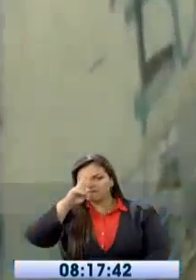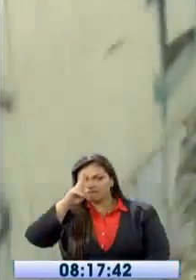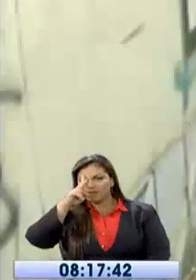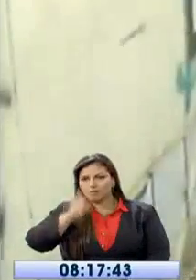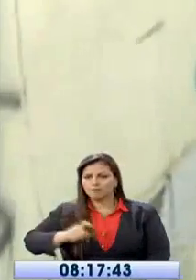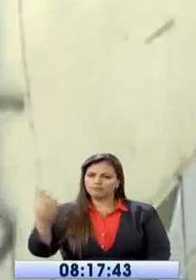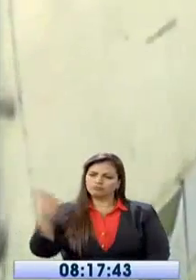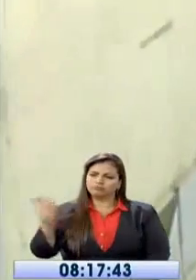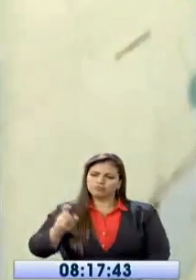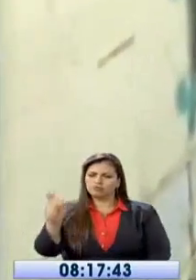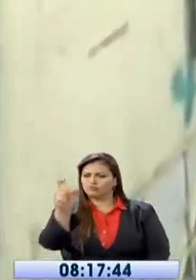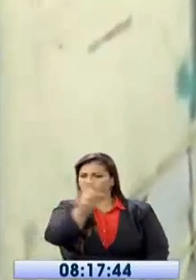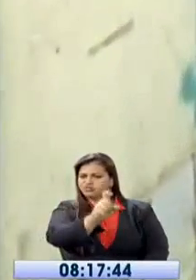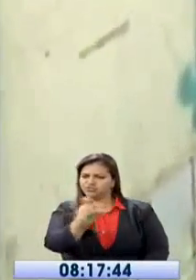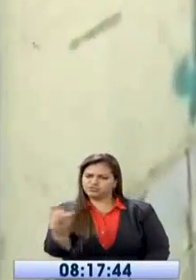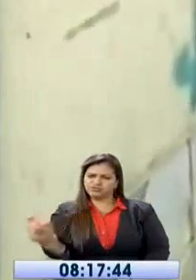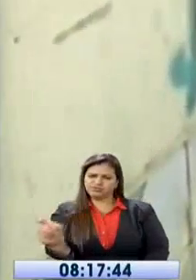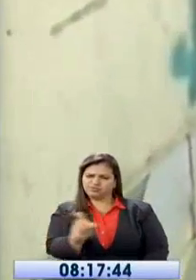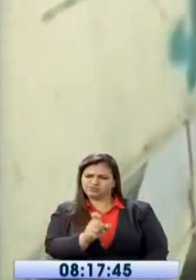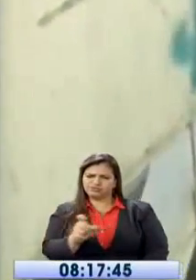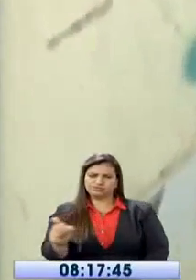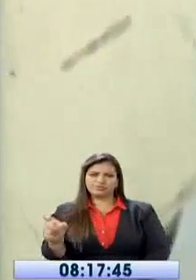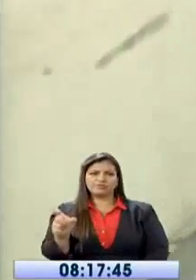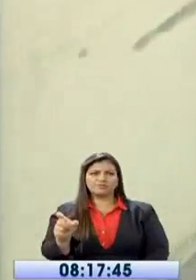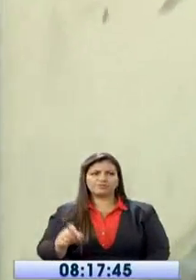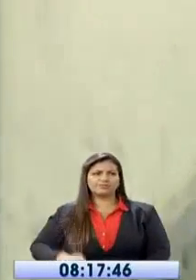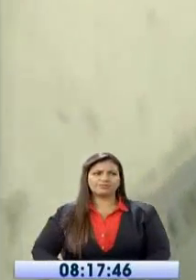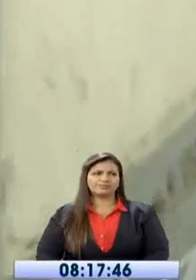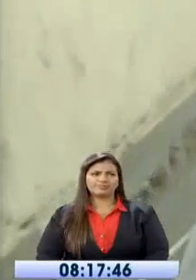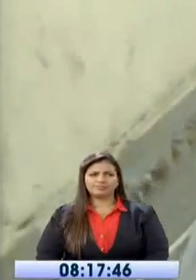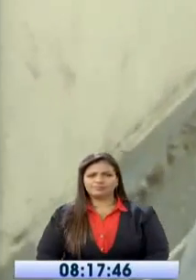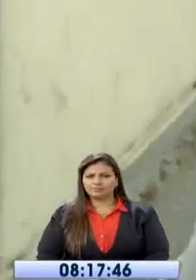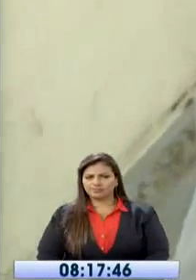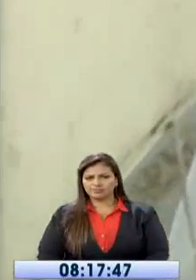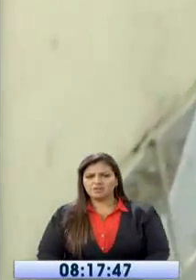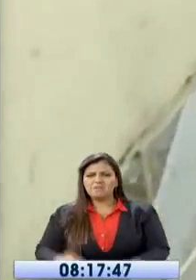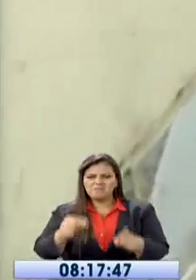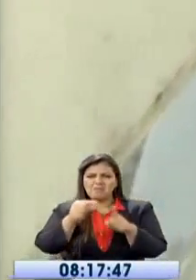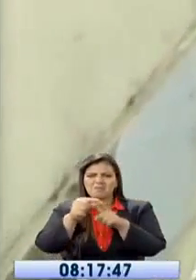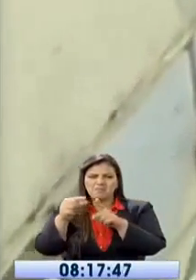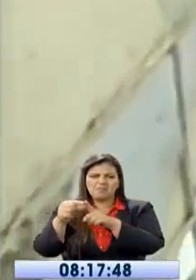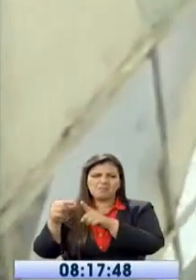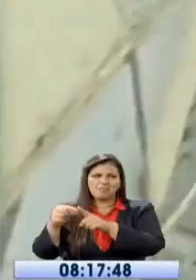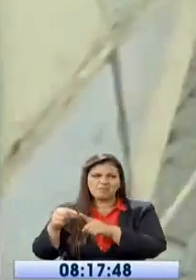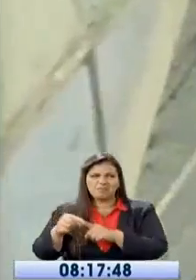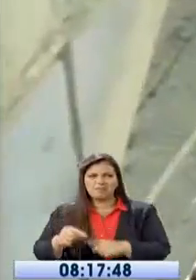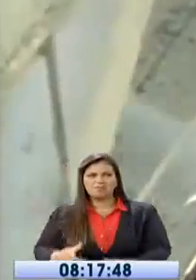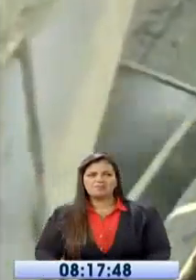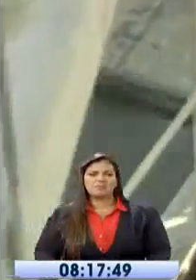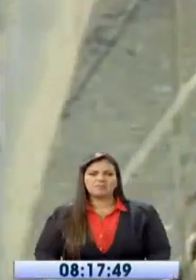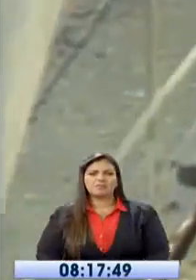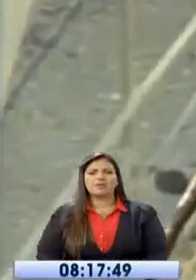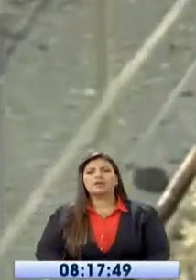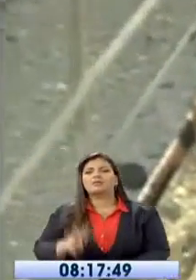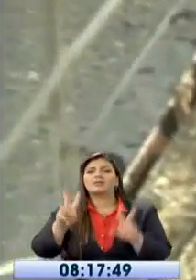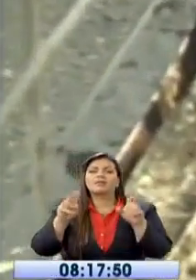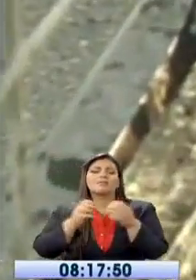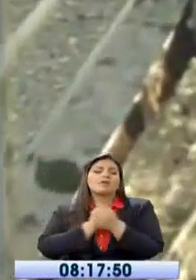de graffiti, desde unos que, bueno, obviamente son ilegibles, otros, en cambio, que son mensajes de